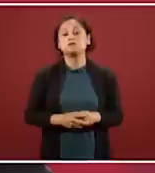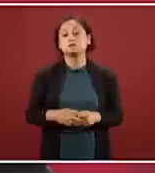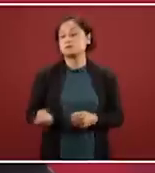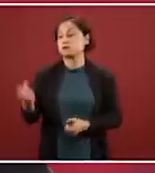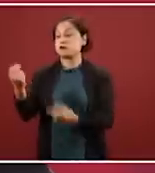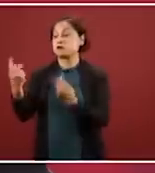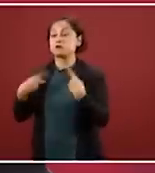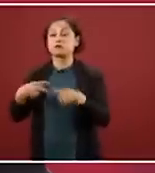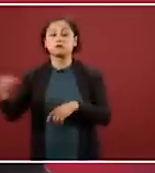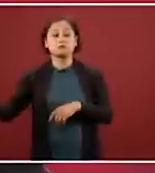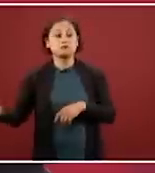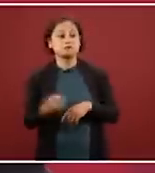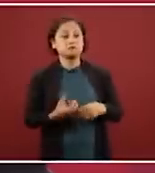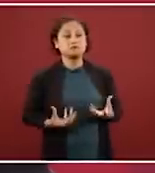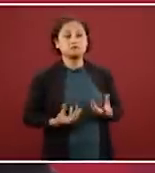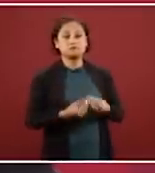representantes